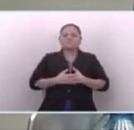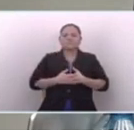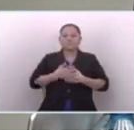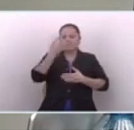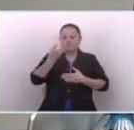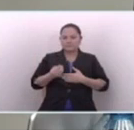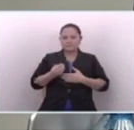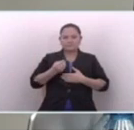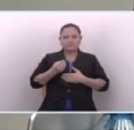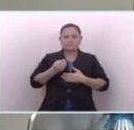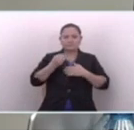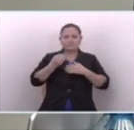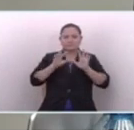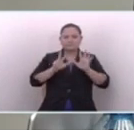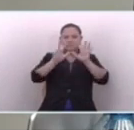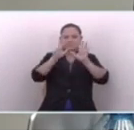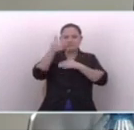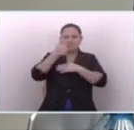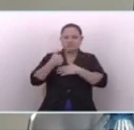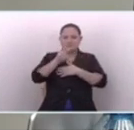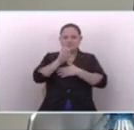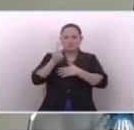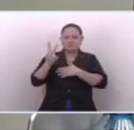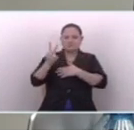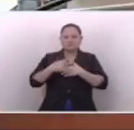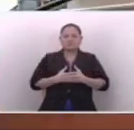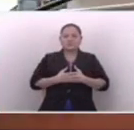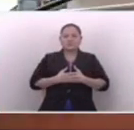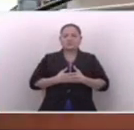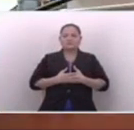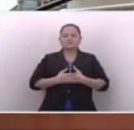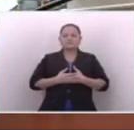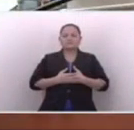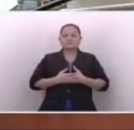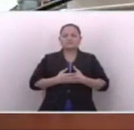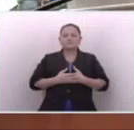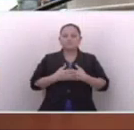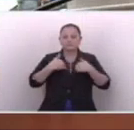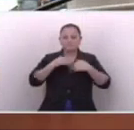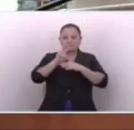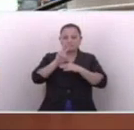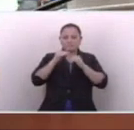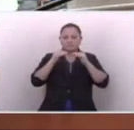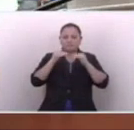retiraron o él decidió salir de la comisión y que pusieran a otro diputado del partido Gana